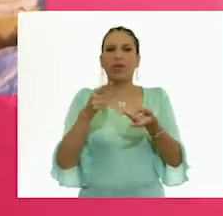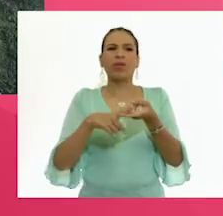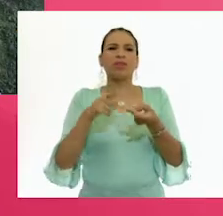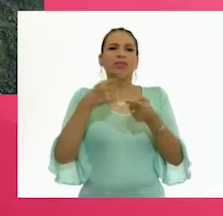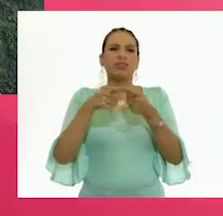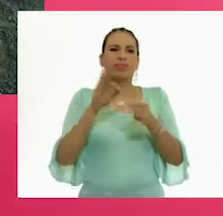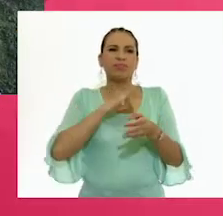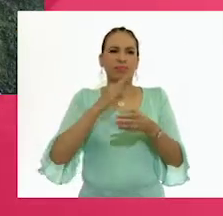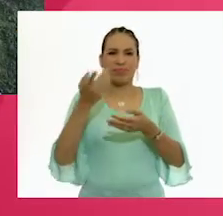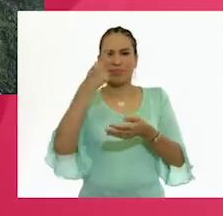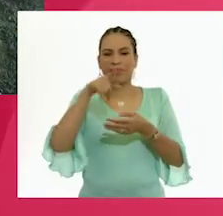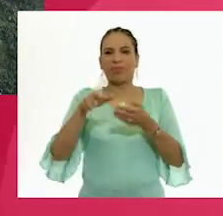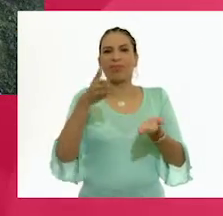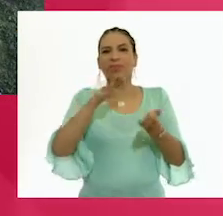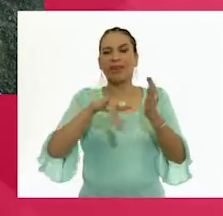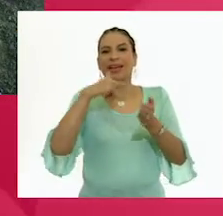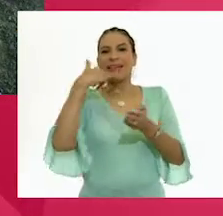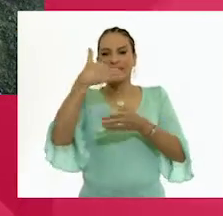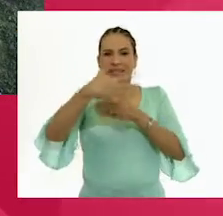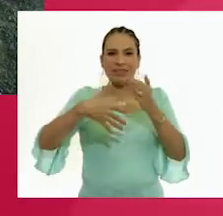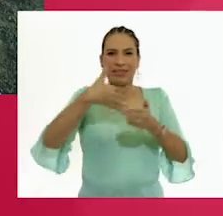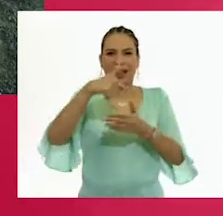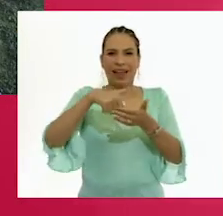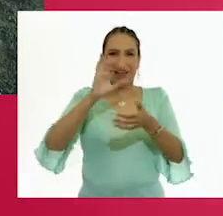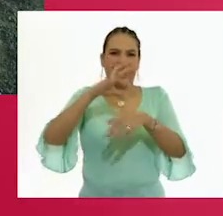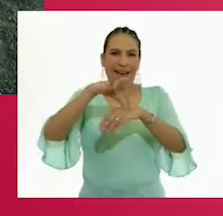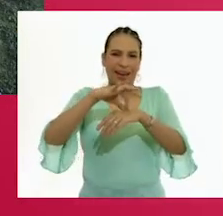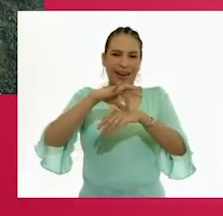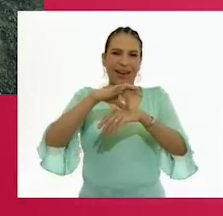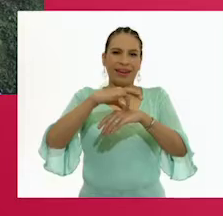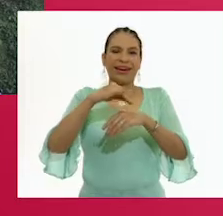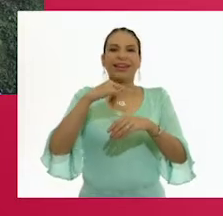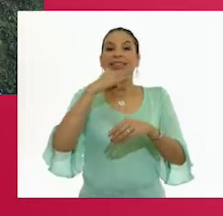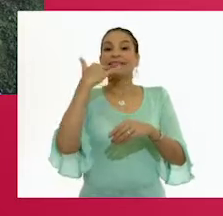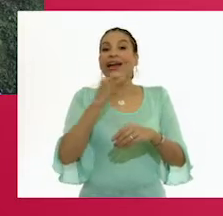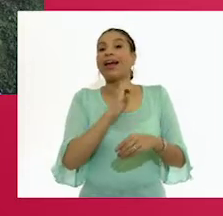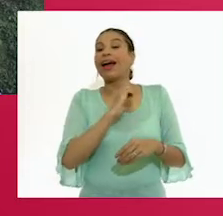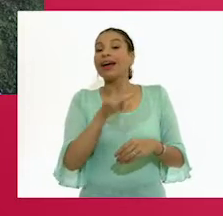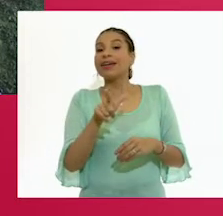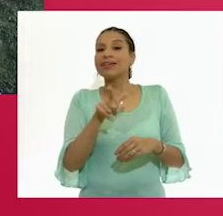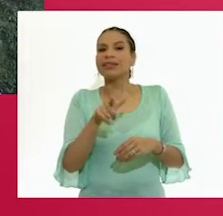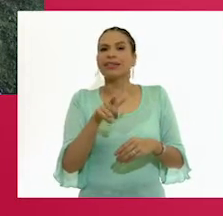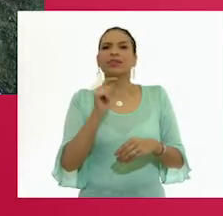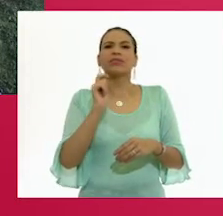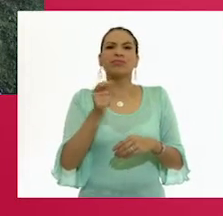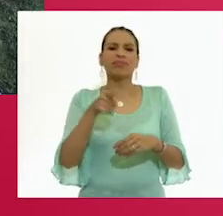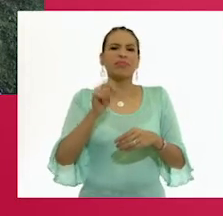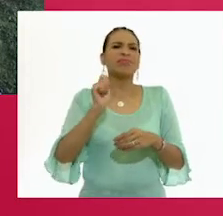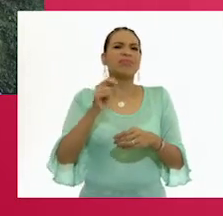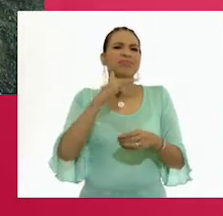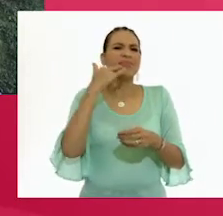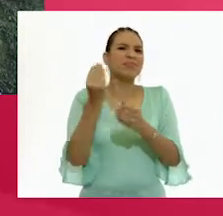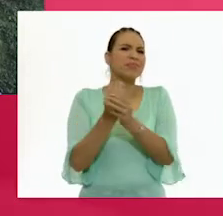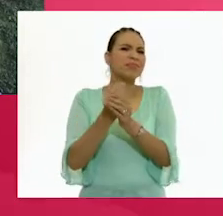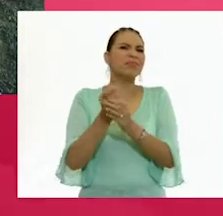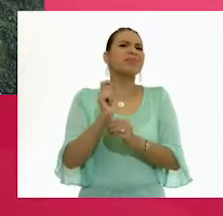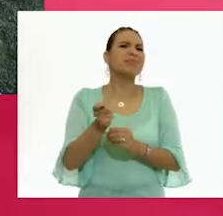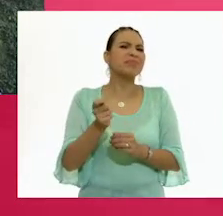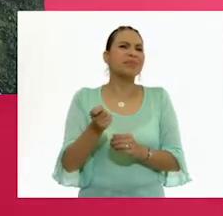hornearlos, enchilarlo la carne con una salsa especial. ¿Qué tiene esta salsa?